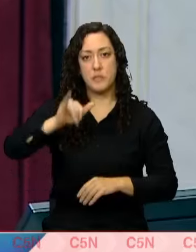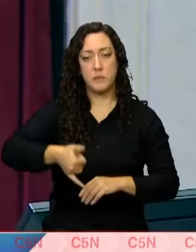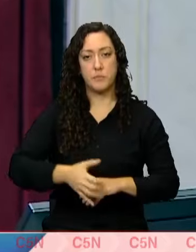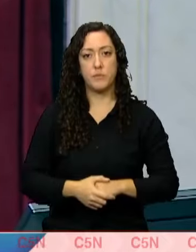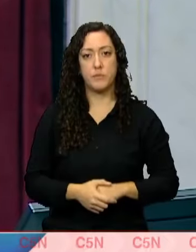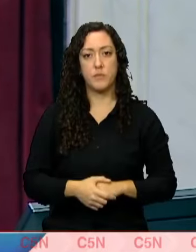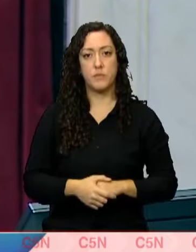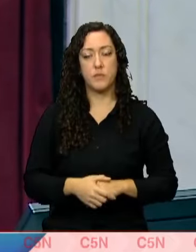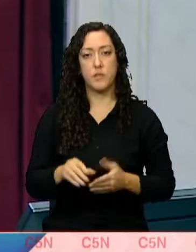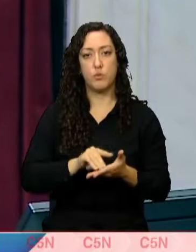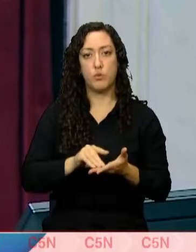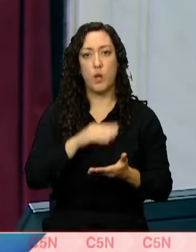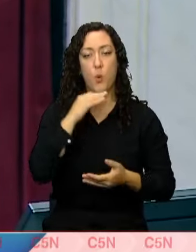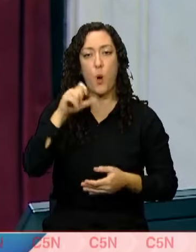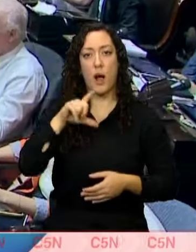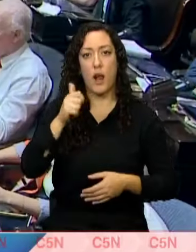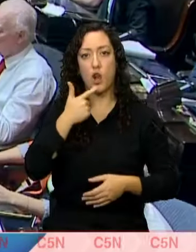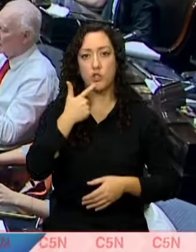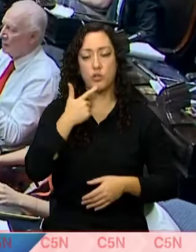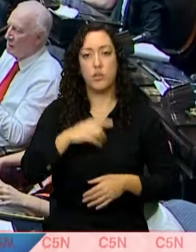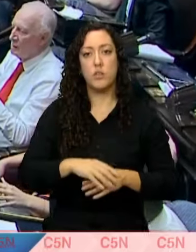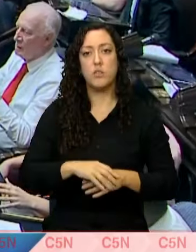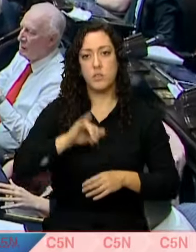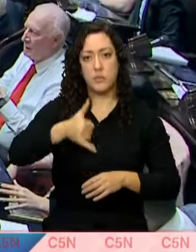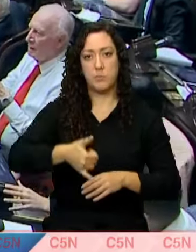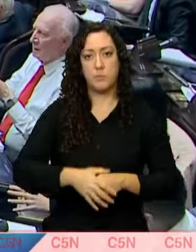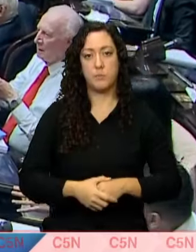Afirmativo. El diputado Juan Carlos Polini. Afirmativo.